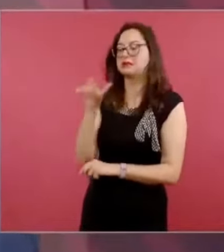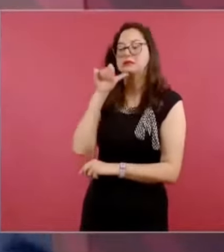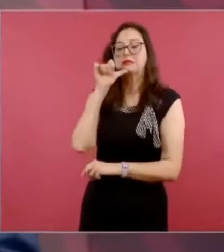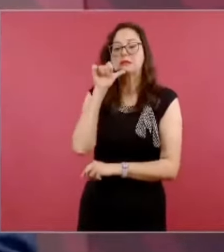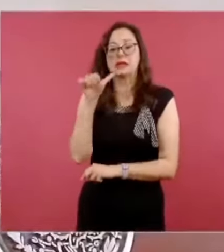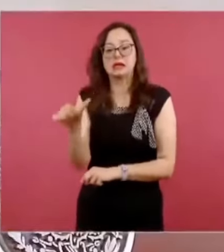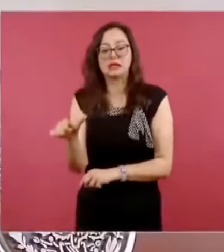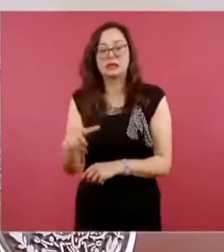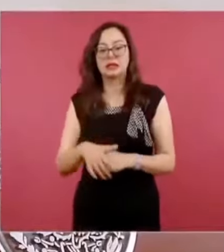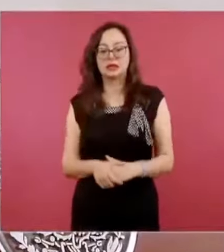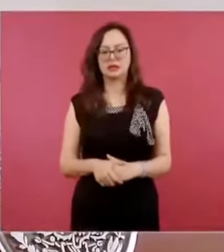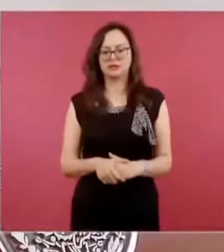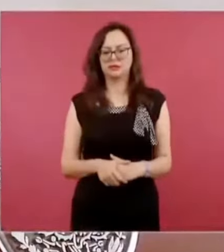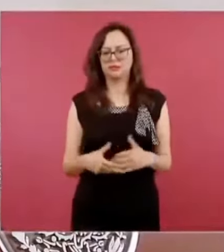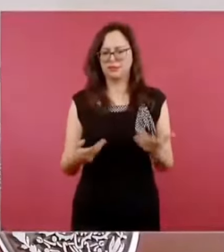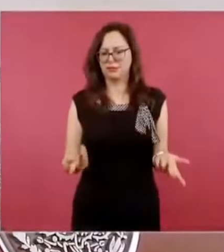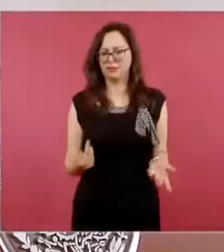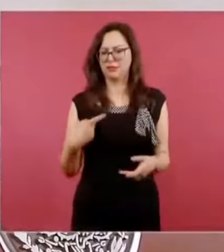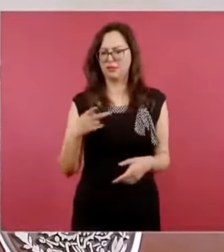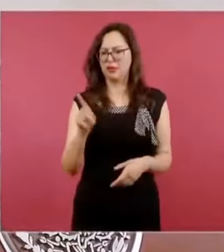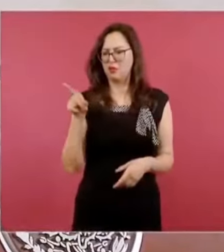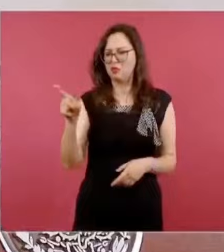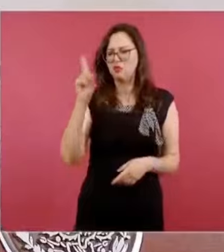que fue espontáneo.